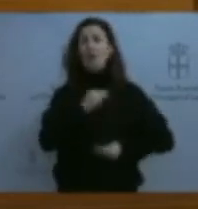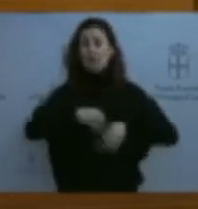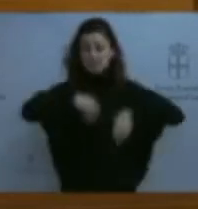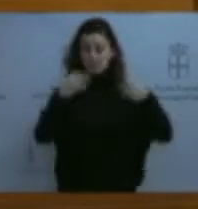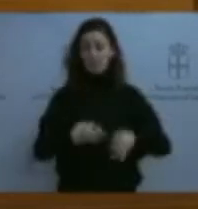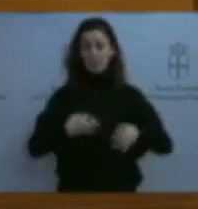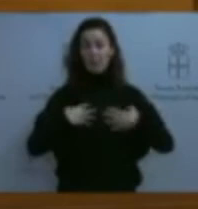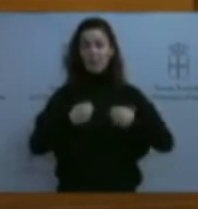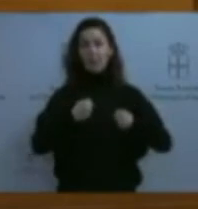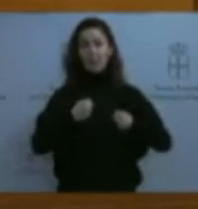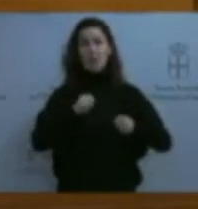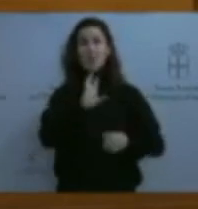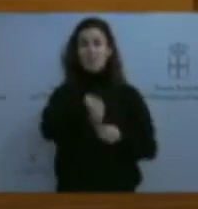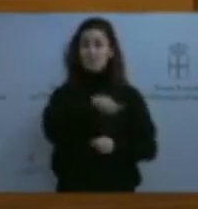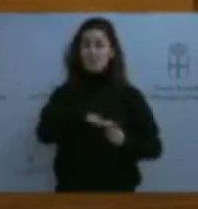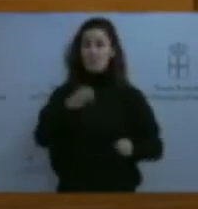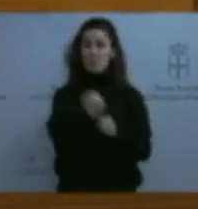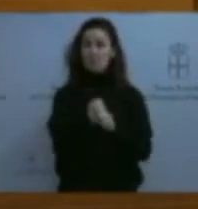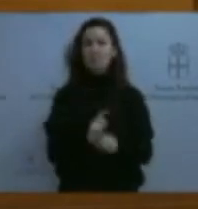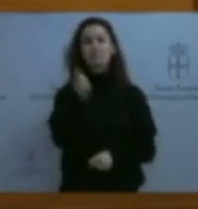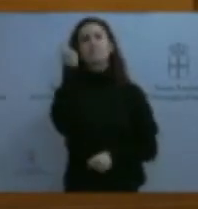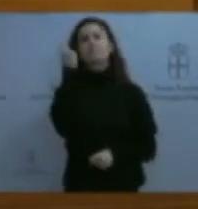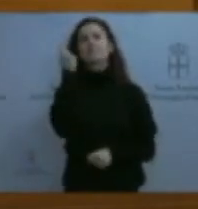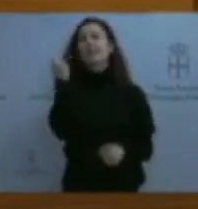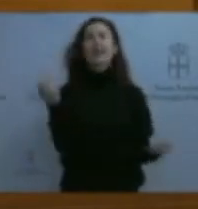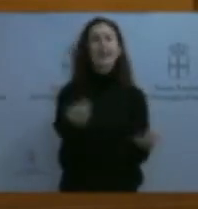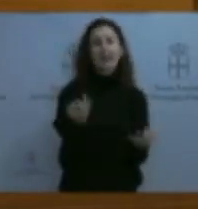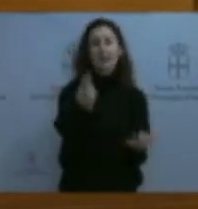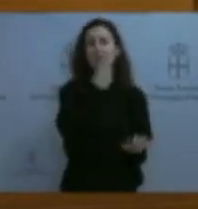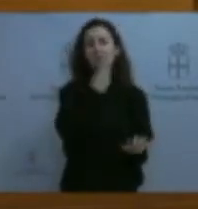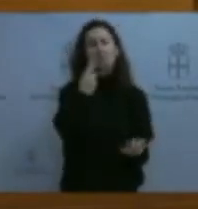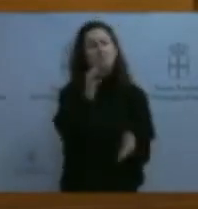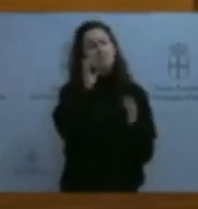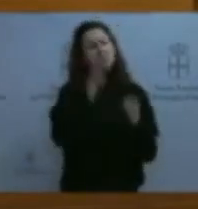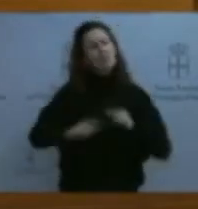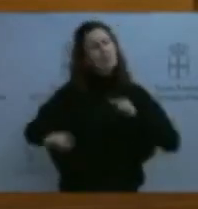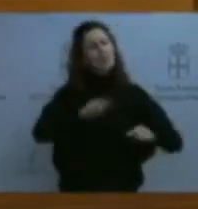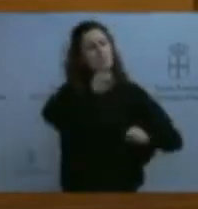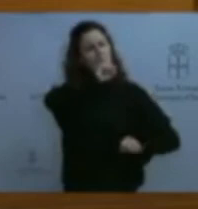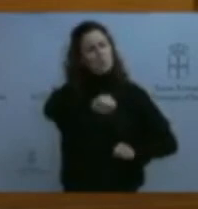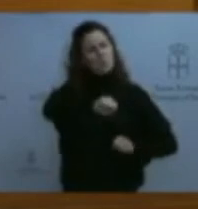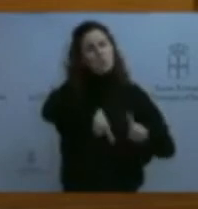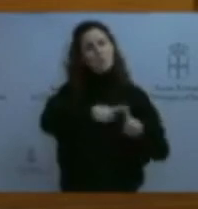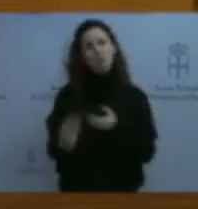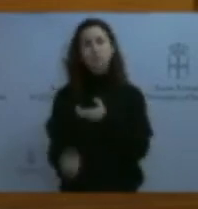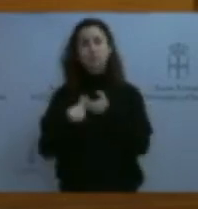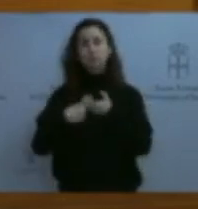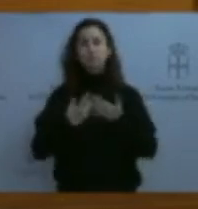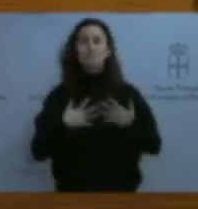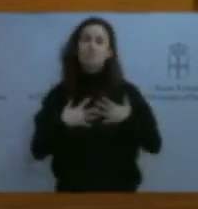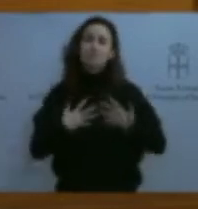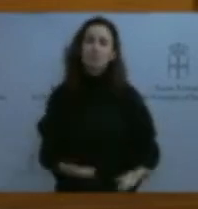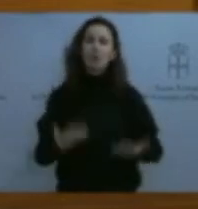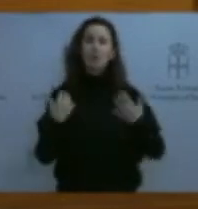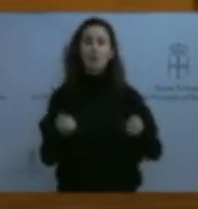trabajo, para que tenga éxito, es necesario tanto un compromiso total de la dirección como de la participación e implicación de